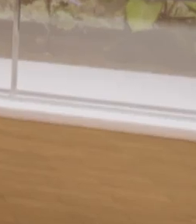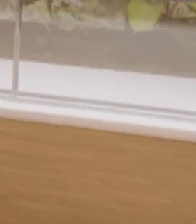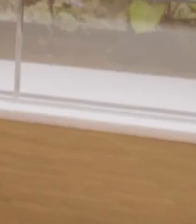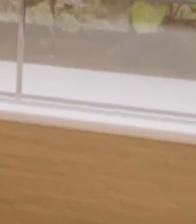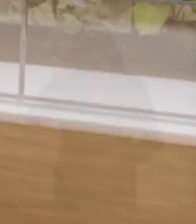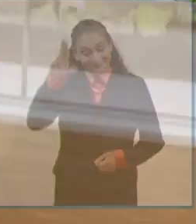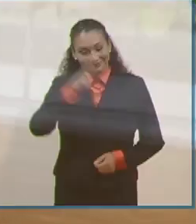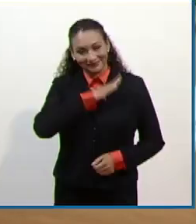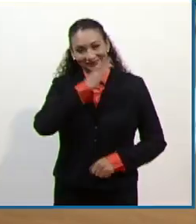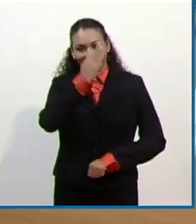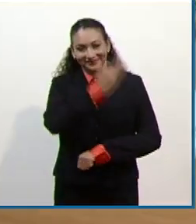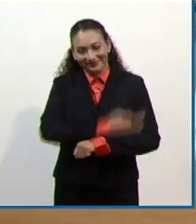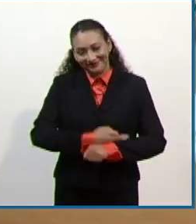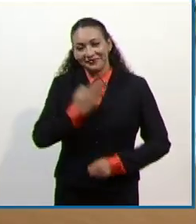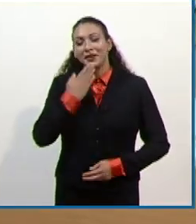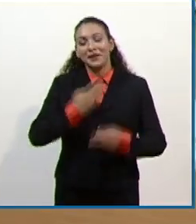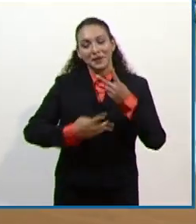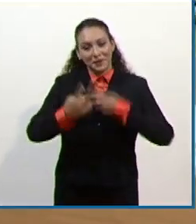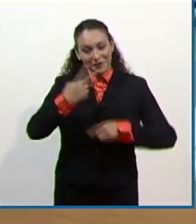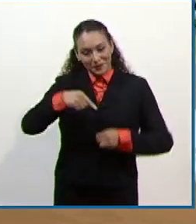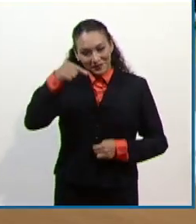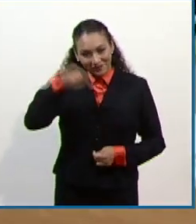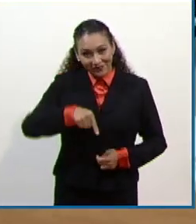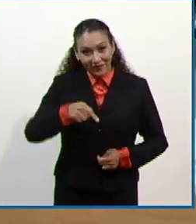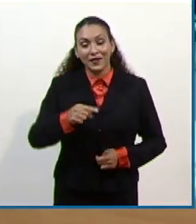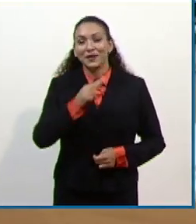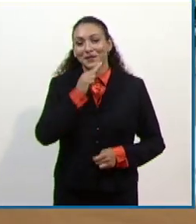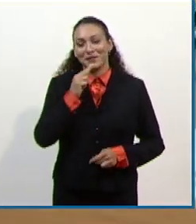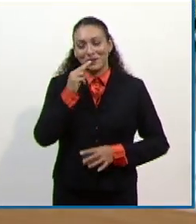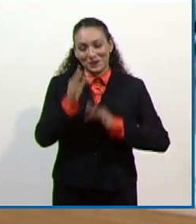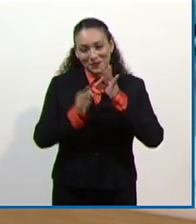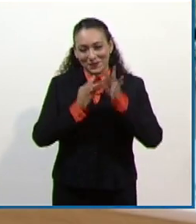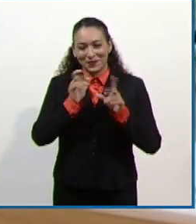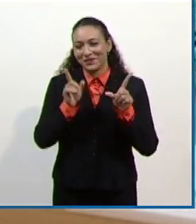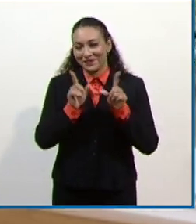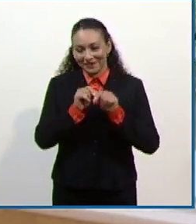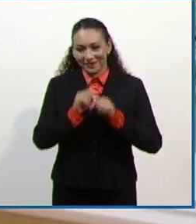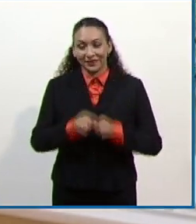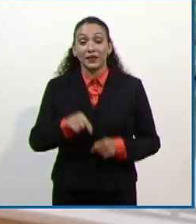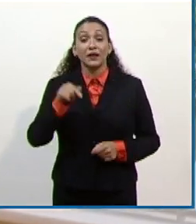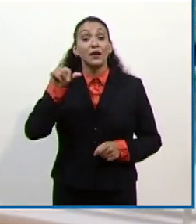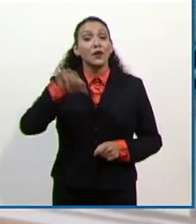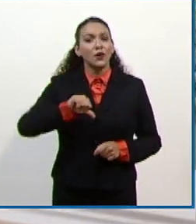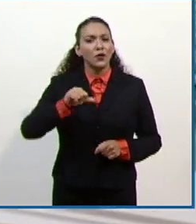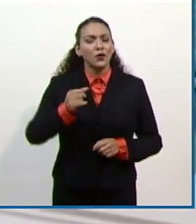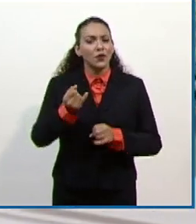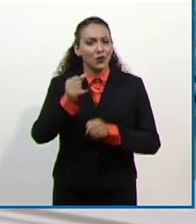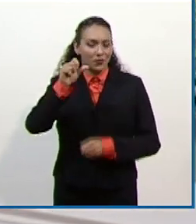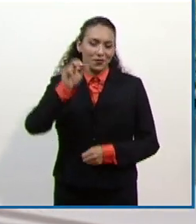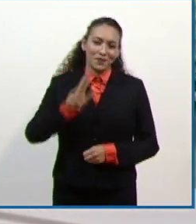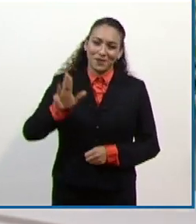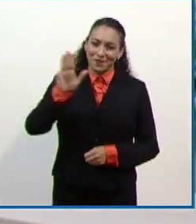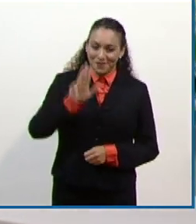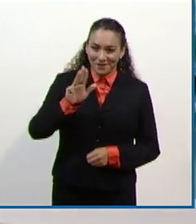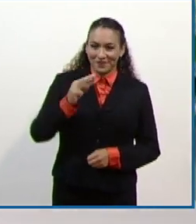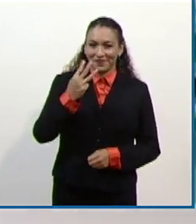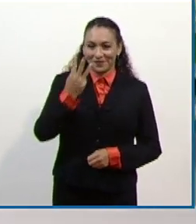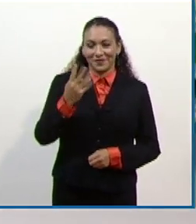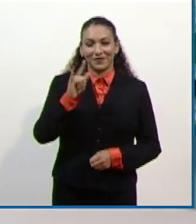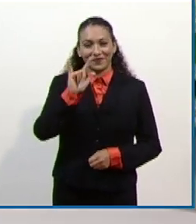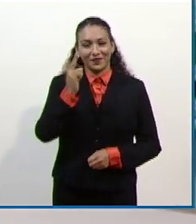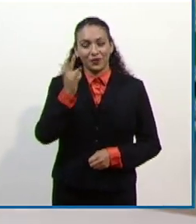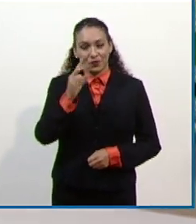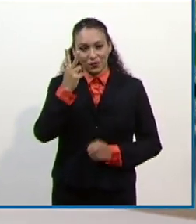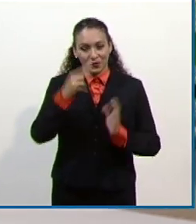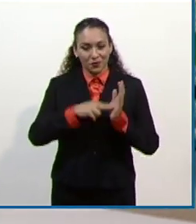Hola, ¿qué tal? Muy buenas tardes. Les damos la más cordial bienvenida a este espacio informativo, corte informativo, que es hoy miércoles 3 de julio de